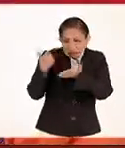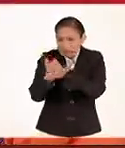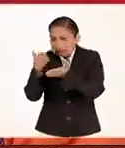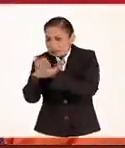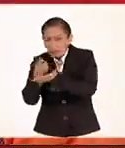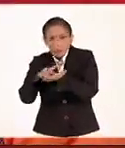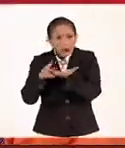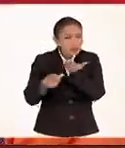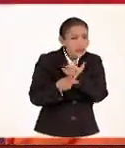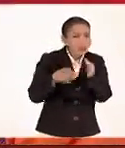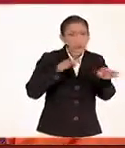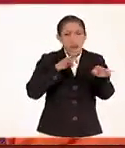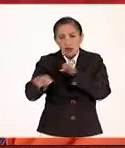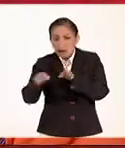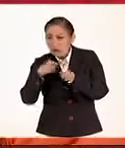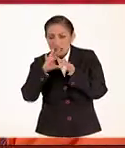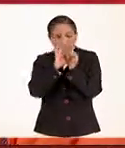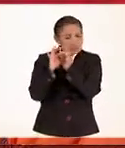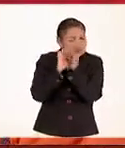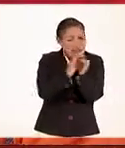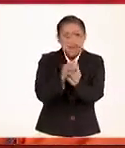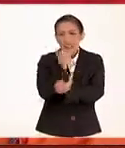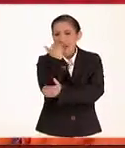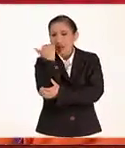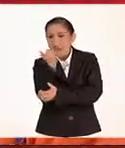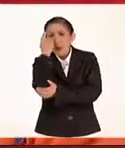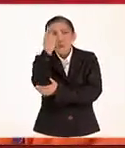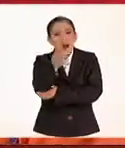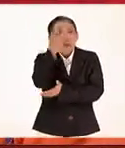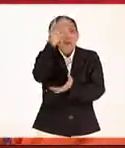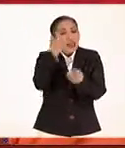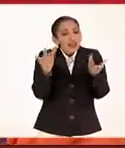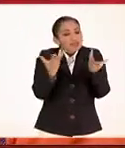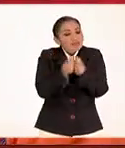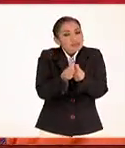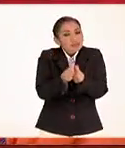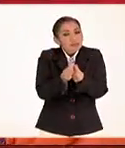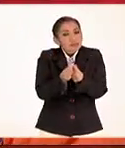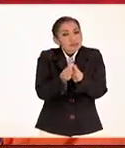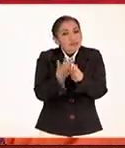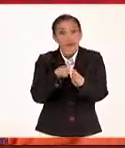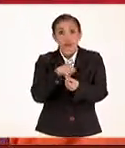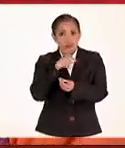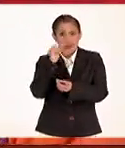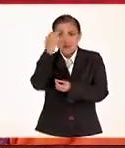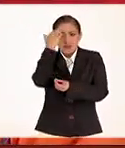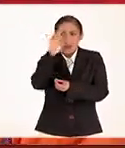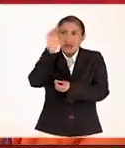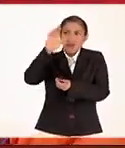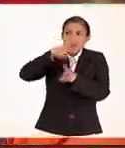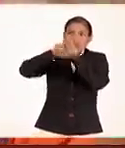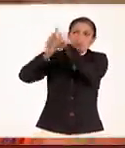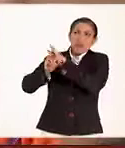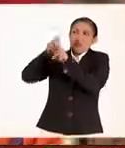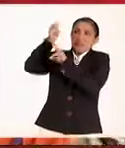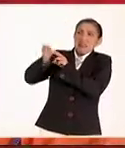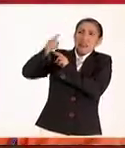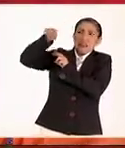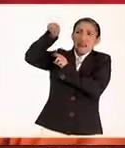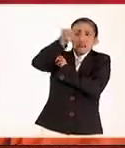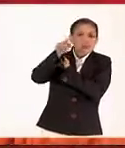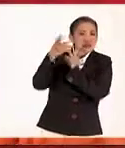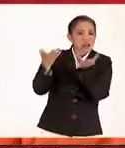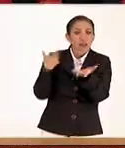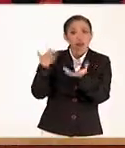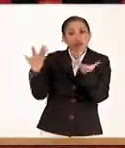este proyecto trabajando a hombro con los alumnos para aprender junto con ellos nosotros tampoco sabíamos astronomía no soy un robot sino que